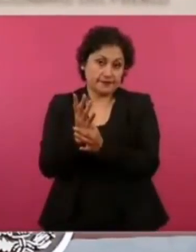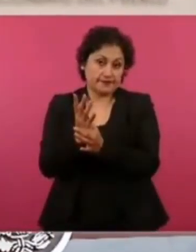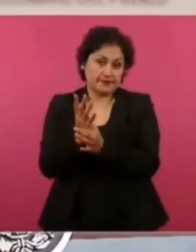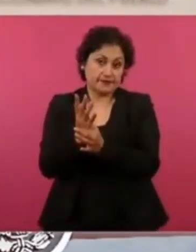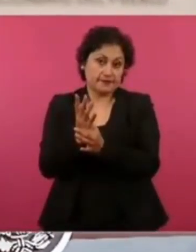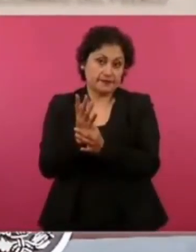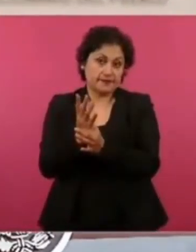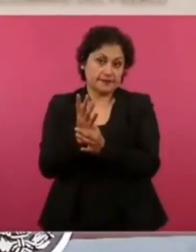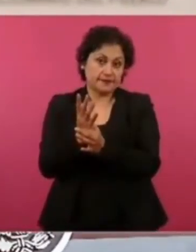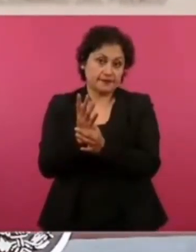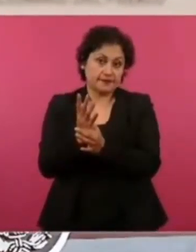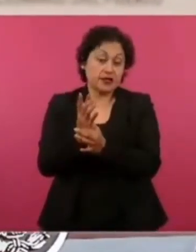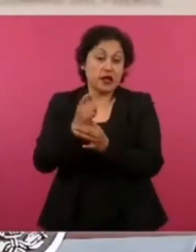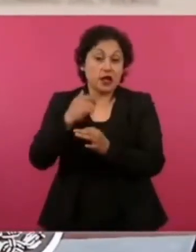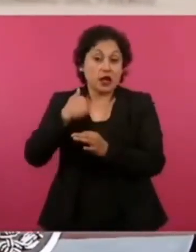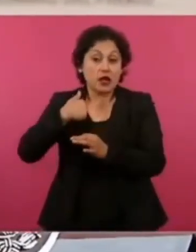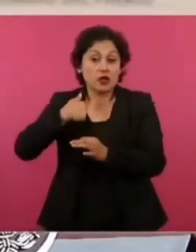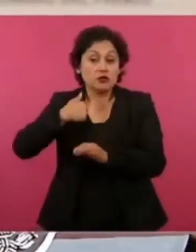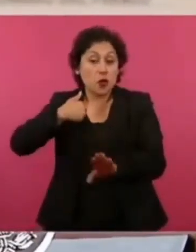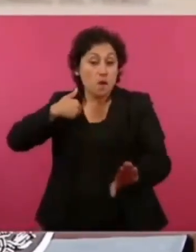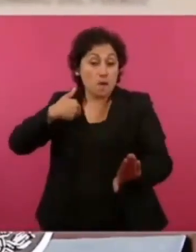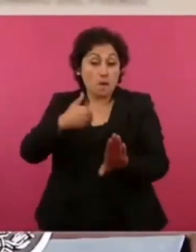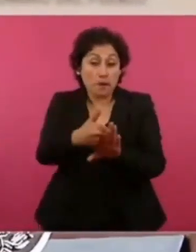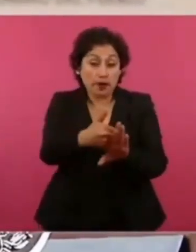hay una ofensa.